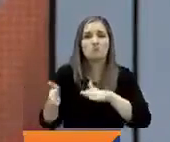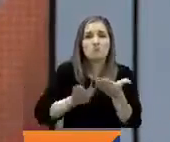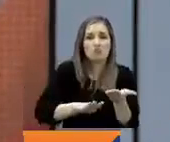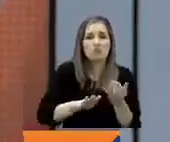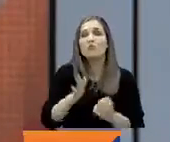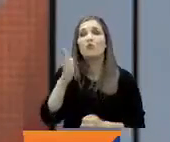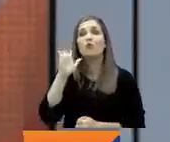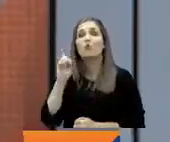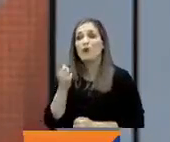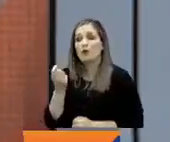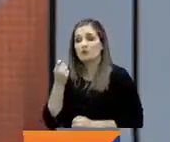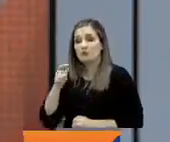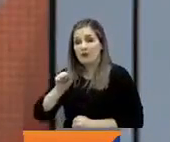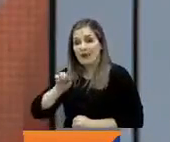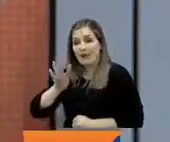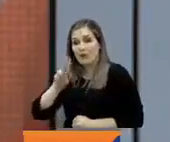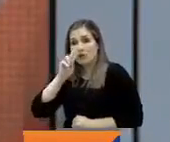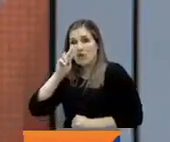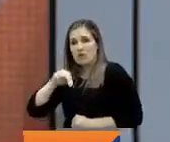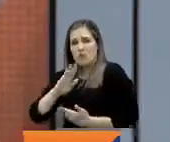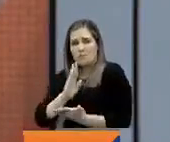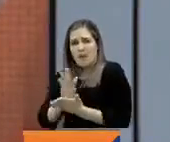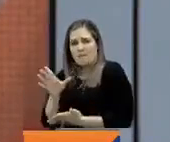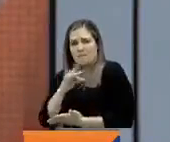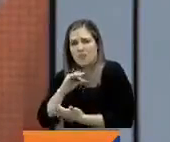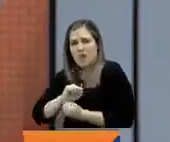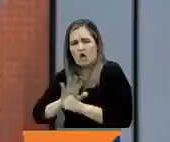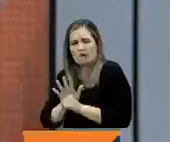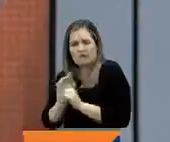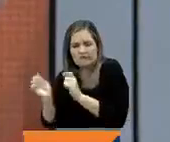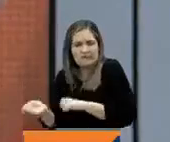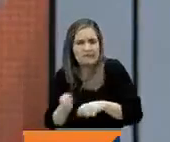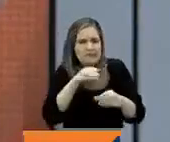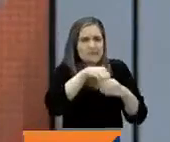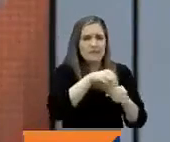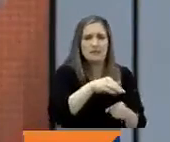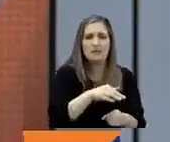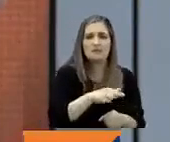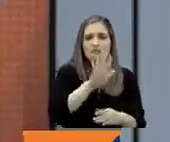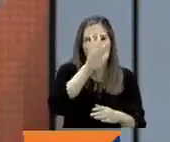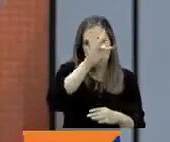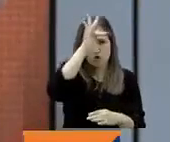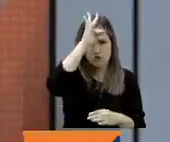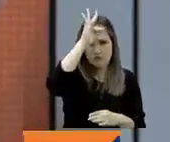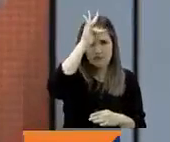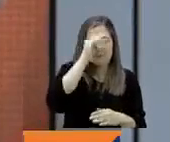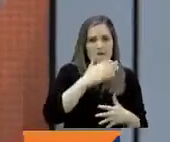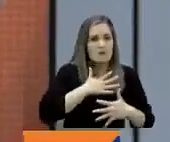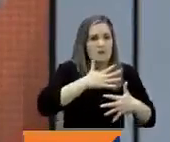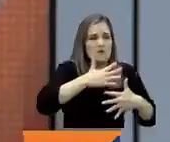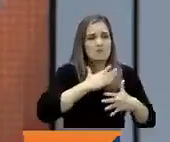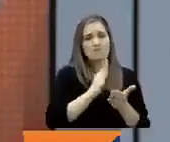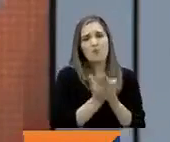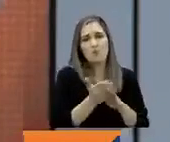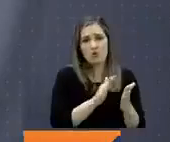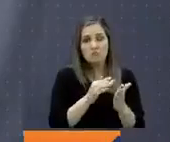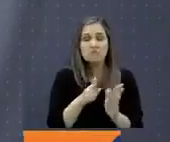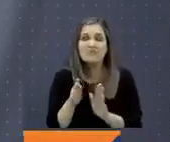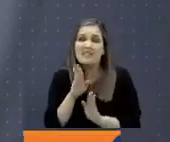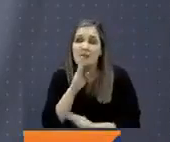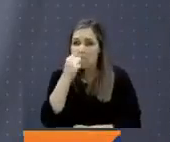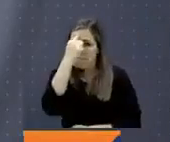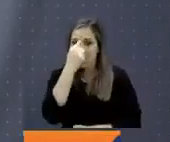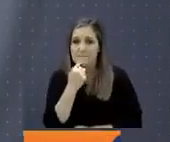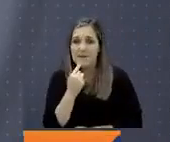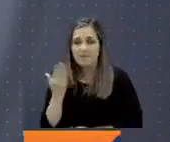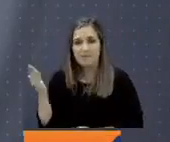de COVID-19. Anoche, lamentablemente, murió de un paro cardiorrespiratorio. Este es un perfil de su vida profesional.